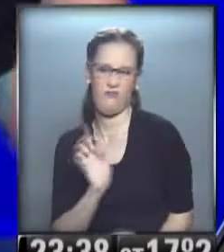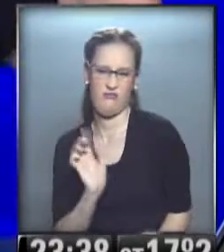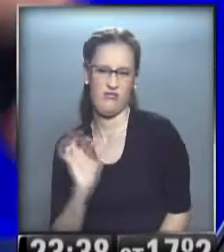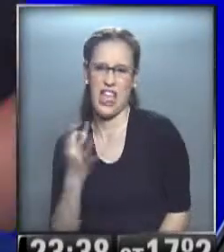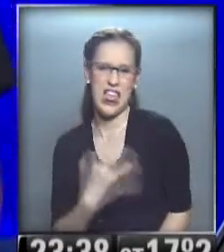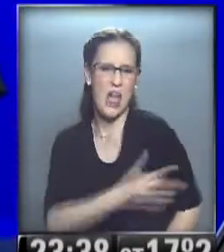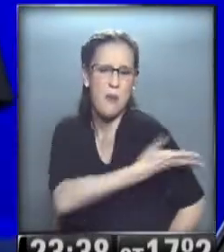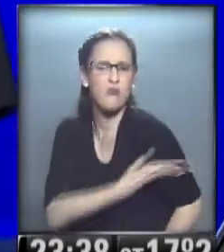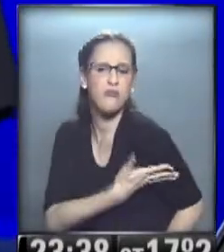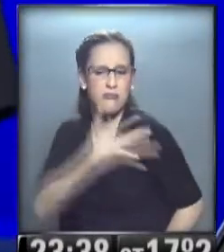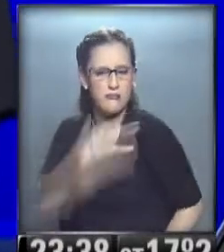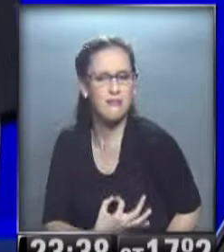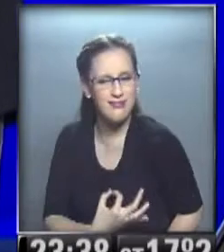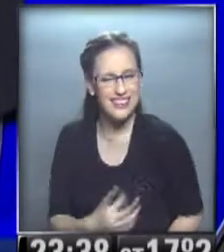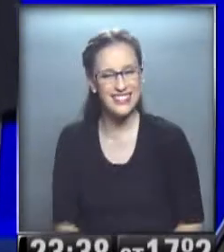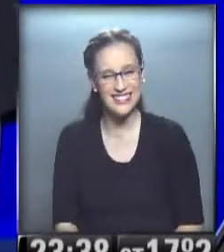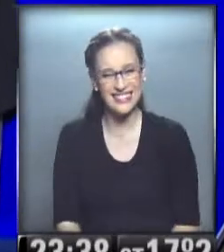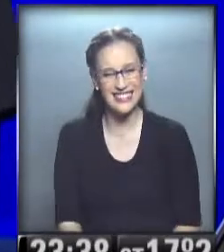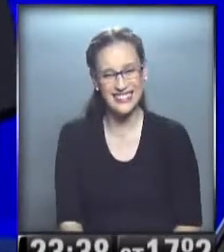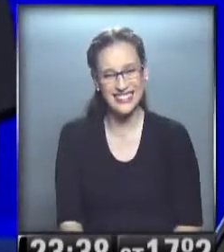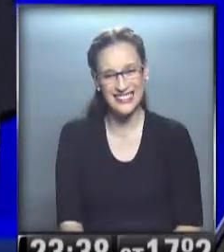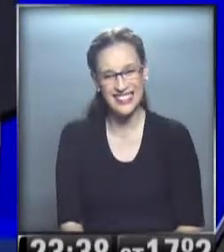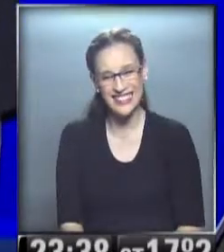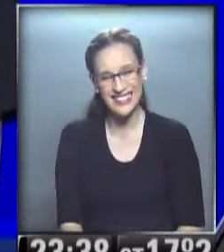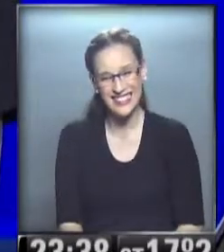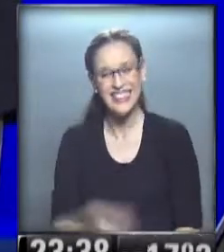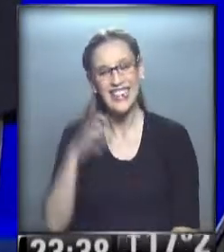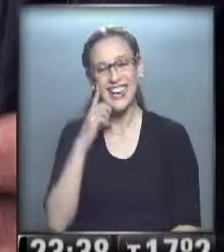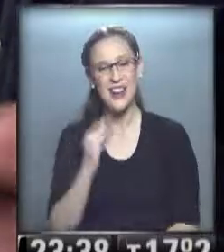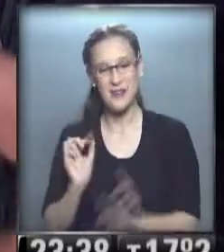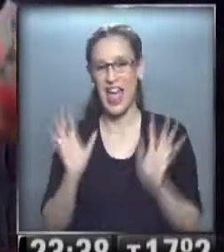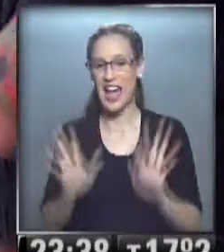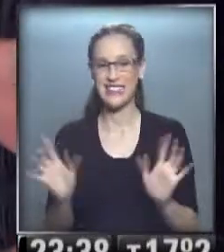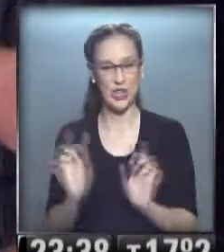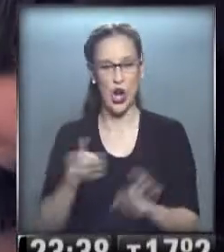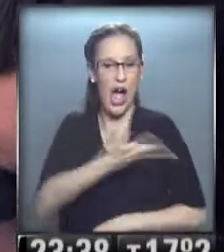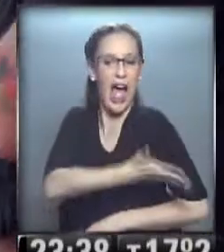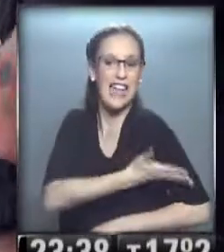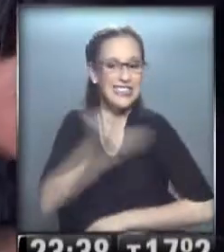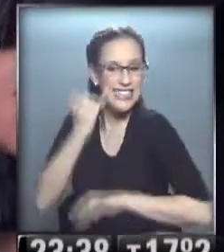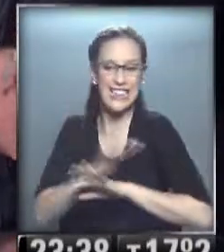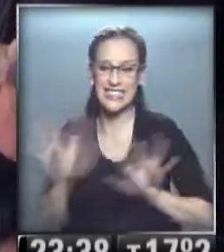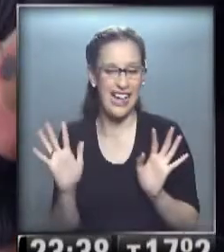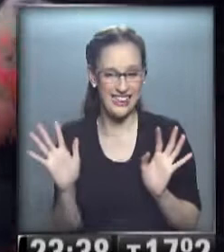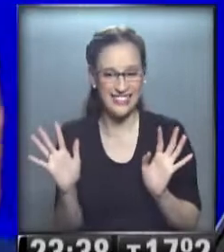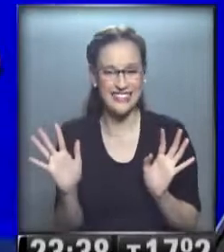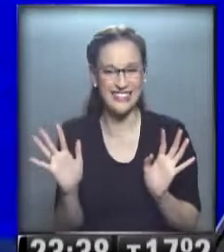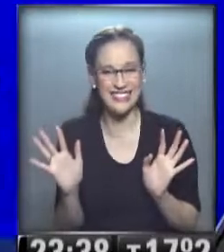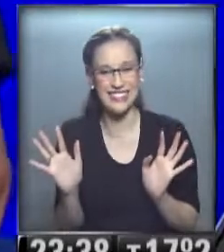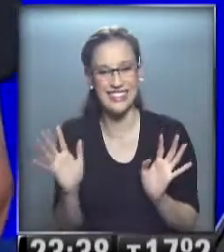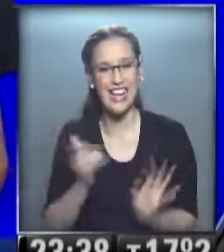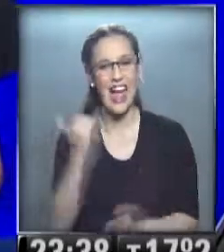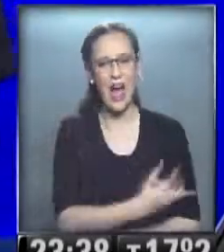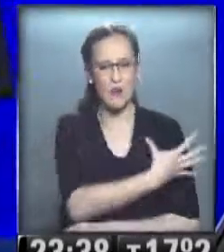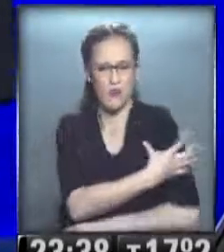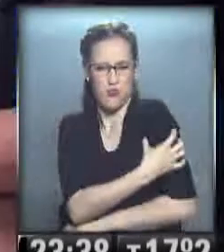No va. Sí, acá, no. Es feo, sí, no, tiene razón. Hombre bueno, musculosa no va. Hasta ahí llega, este es el máximo corto permitido. Y cuando tenés los músculos como